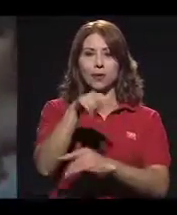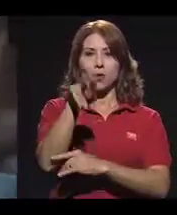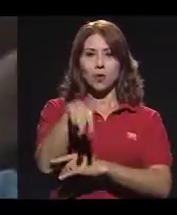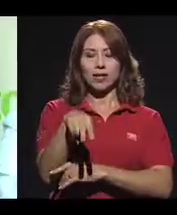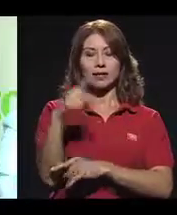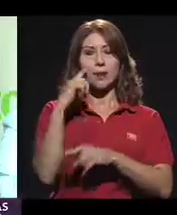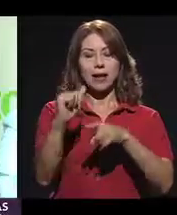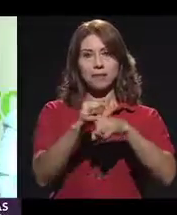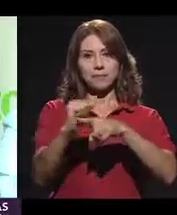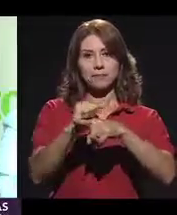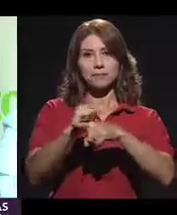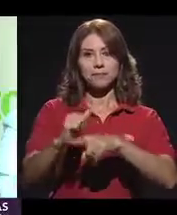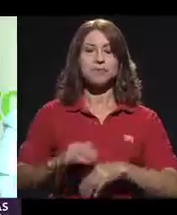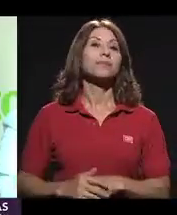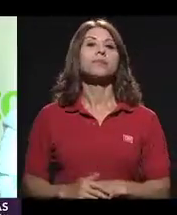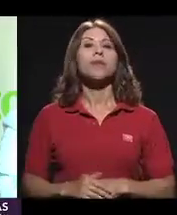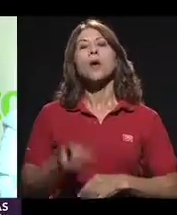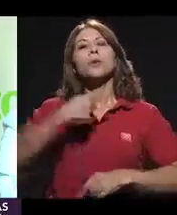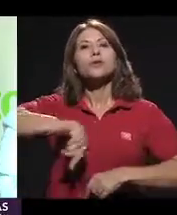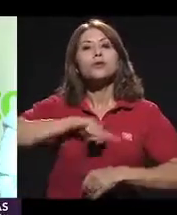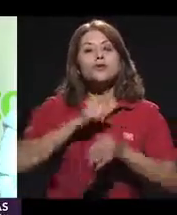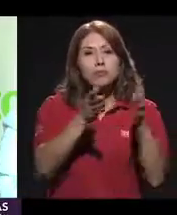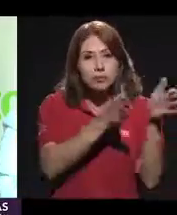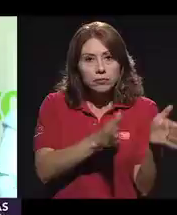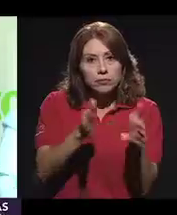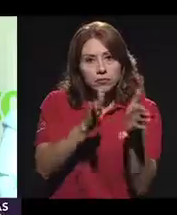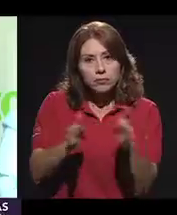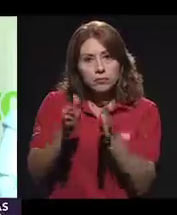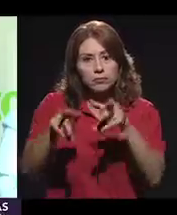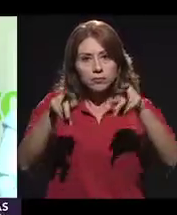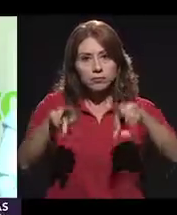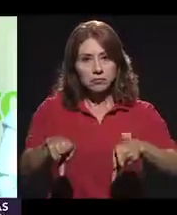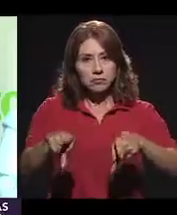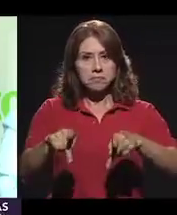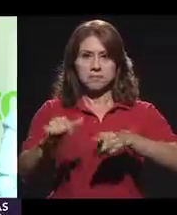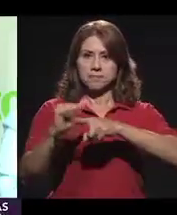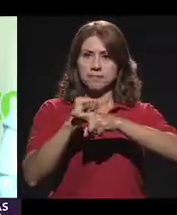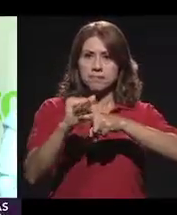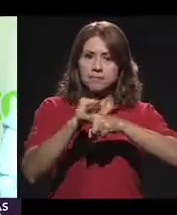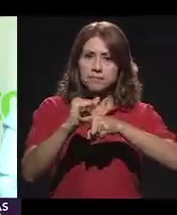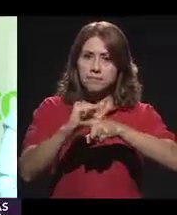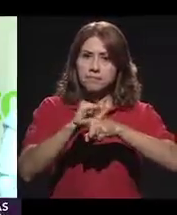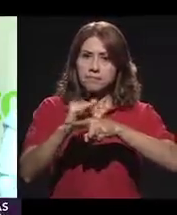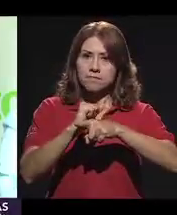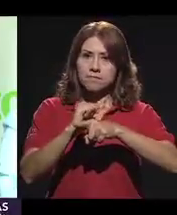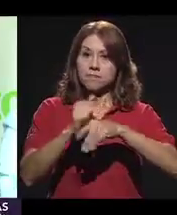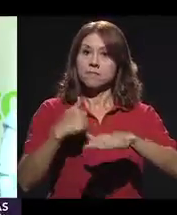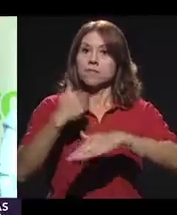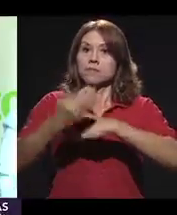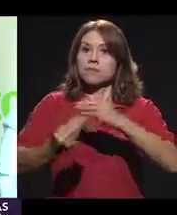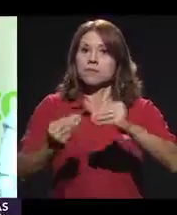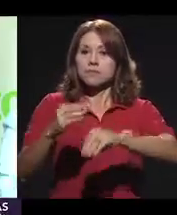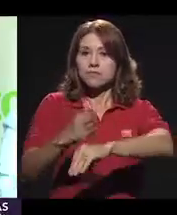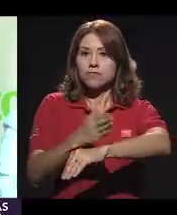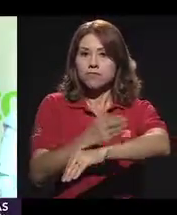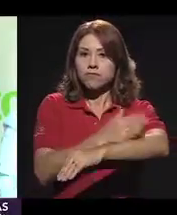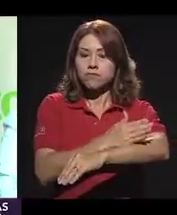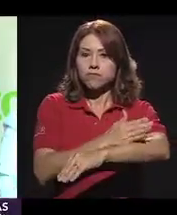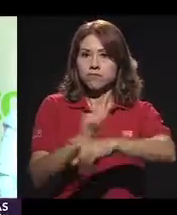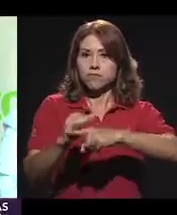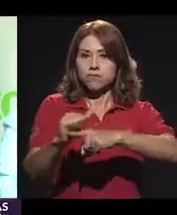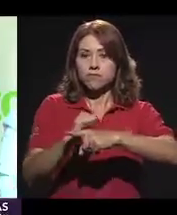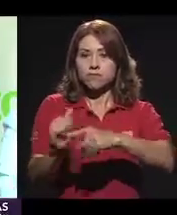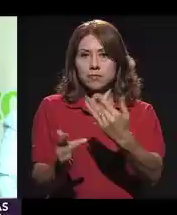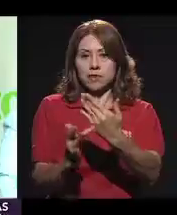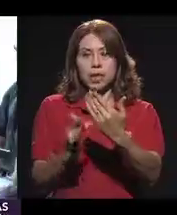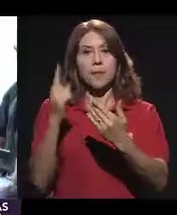colones. La preparamos, la capacitamos y luego de eso la capacitamos técnicamente para que pueda dar un